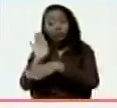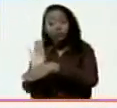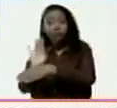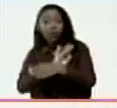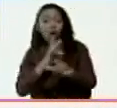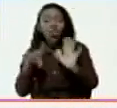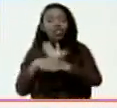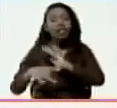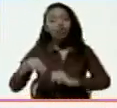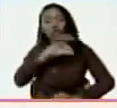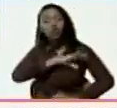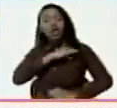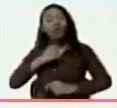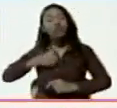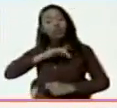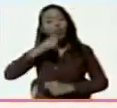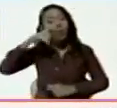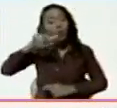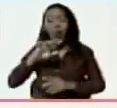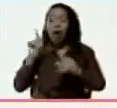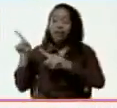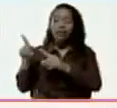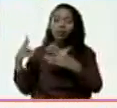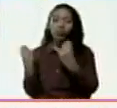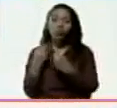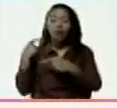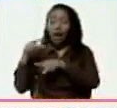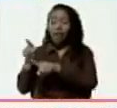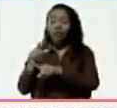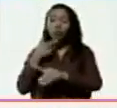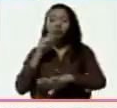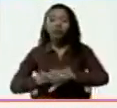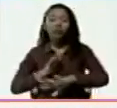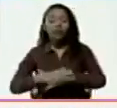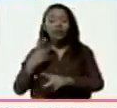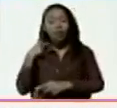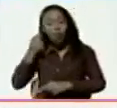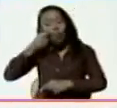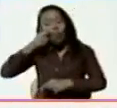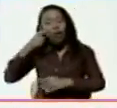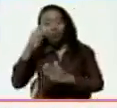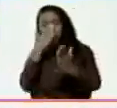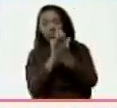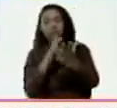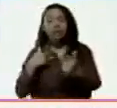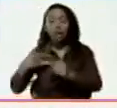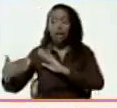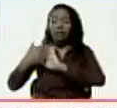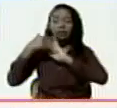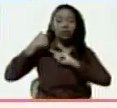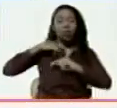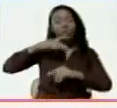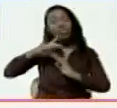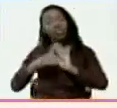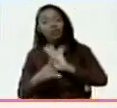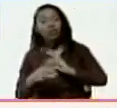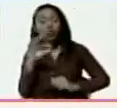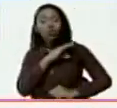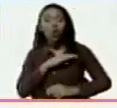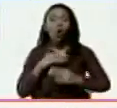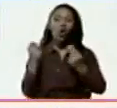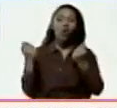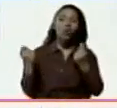sociales de nuestro pueblo porque en su conjunto esto delito de lesa humanidad atentan contra los derechos sociales económicos